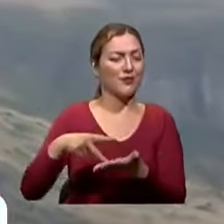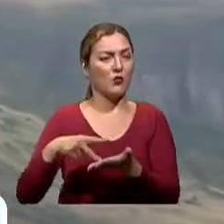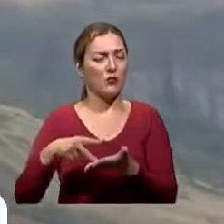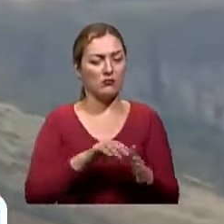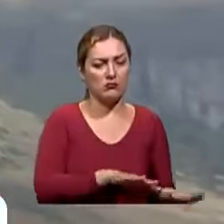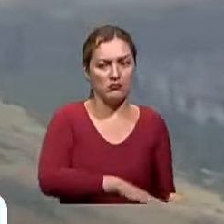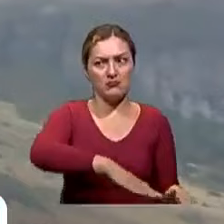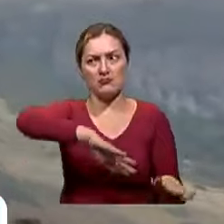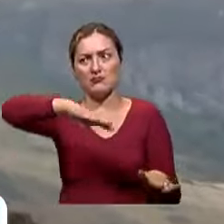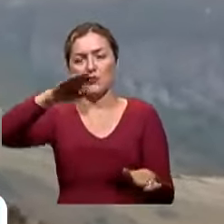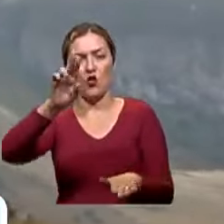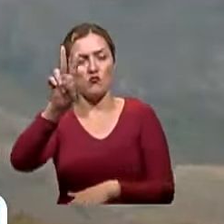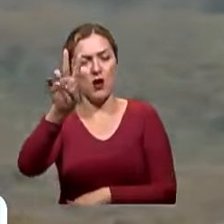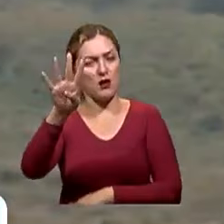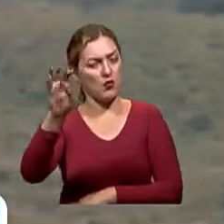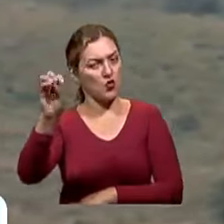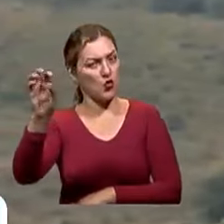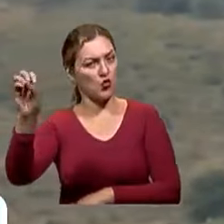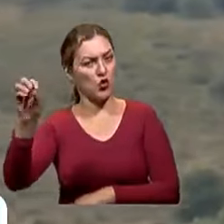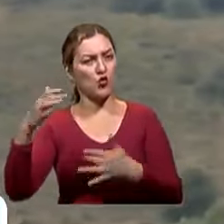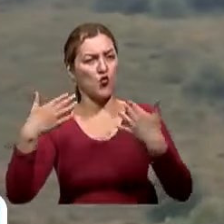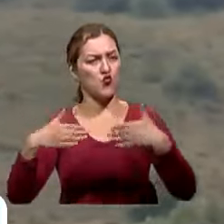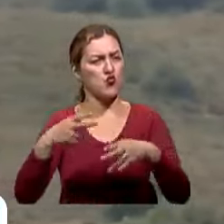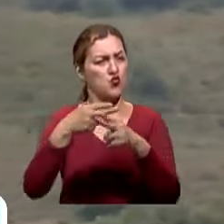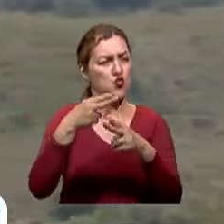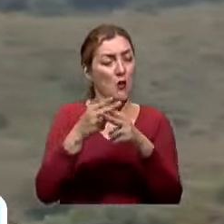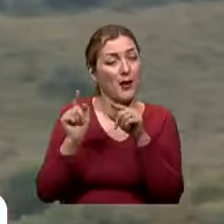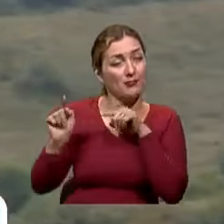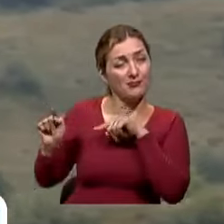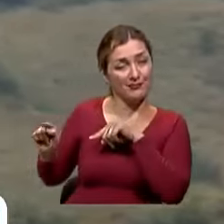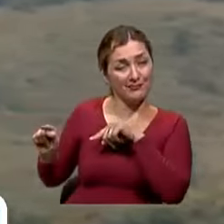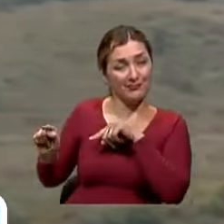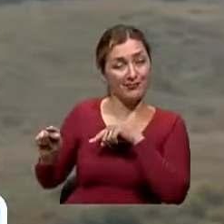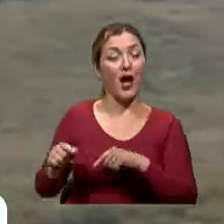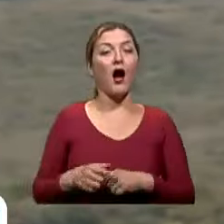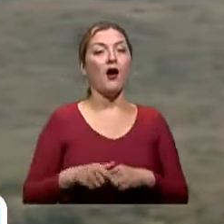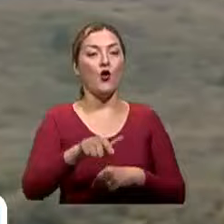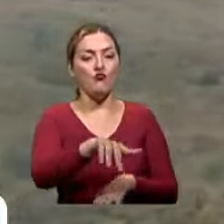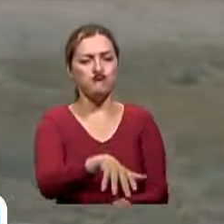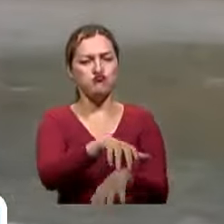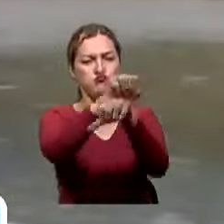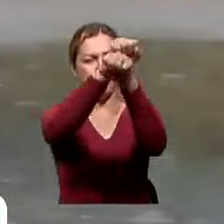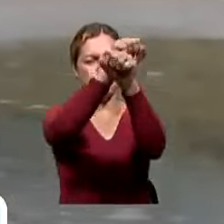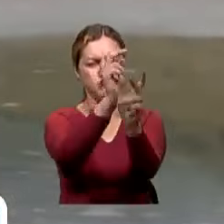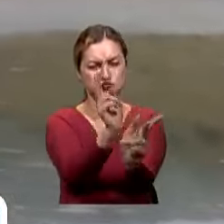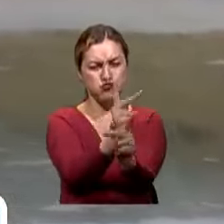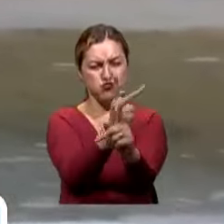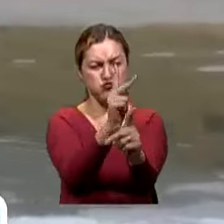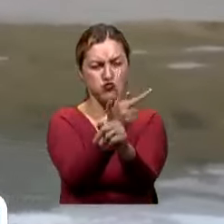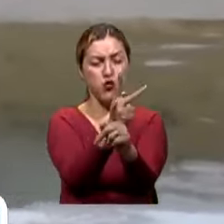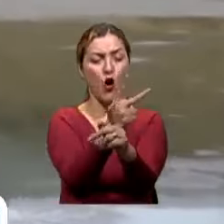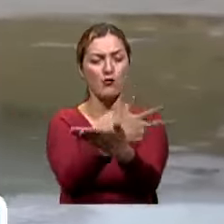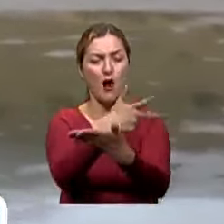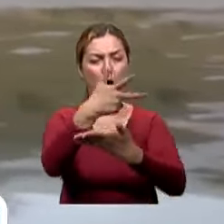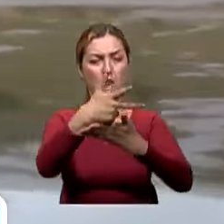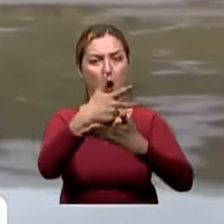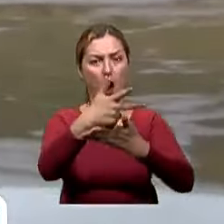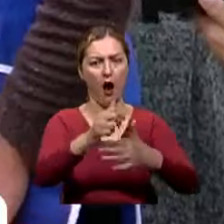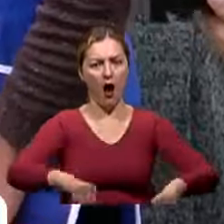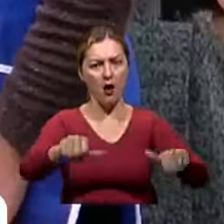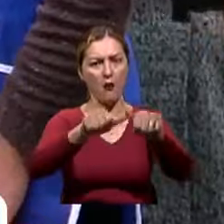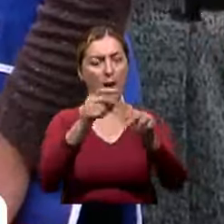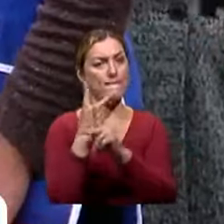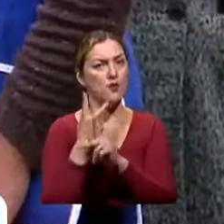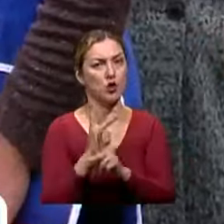4.200 metros de altura sobre el nivel del mar, dentro de la reserva de producción Fauna Chimborazo, considerada área protegida.